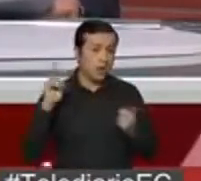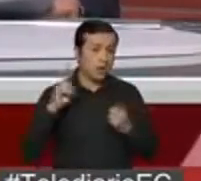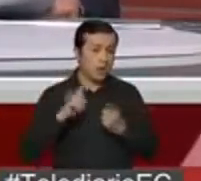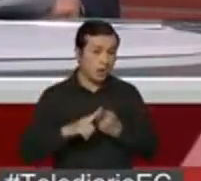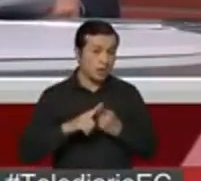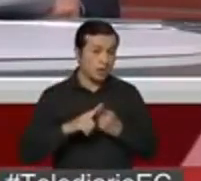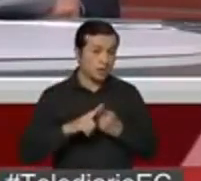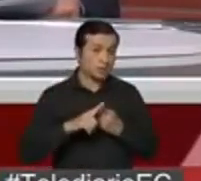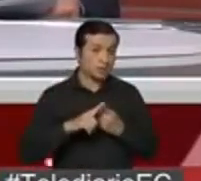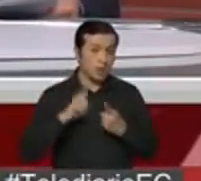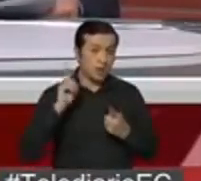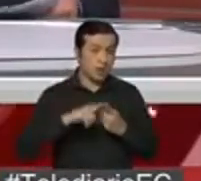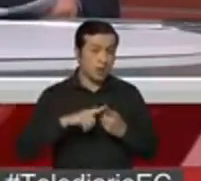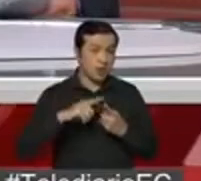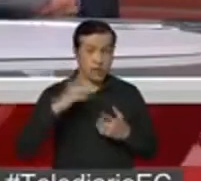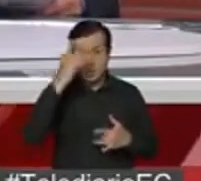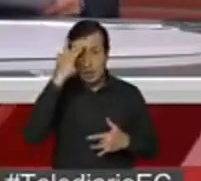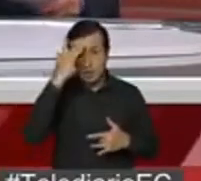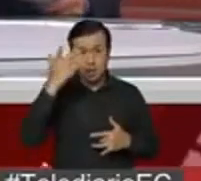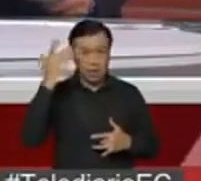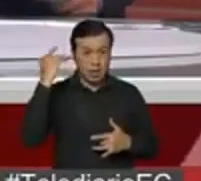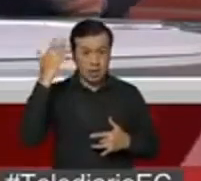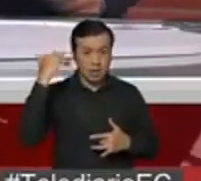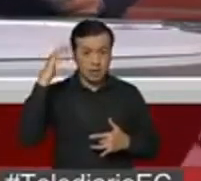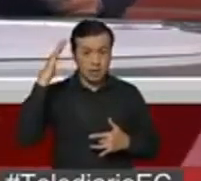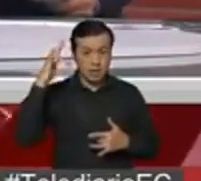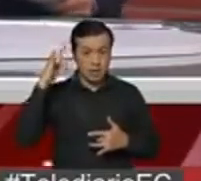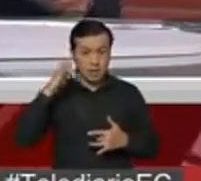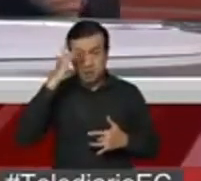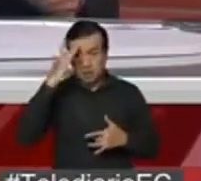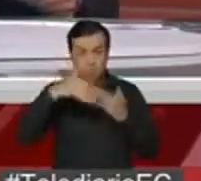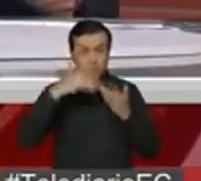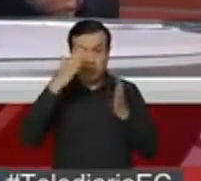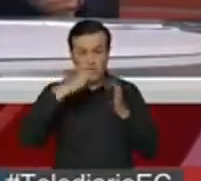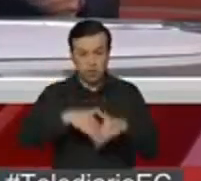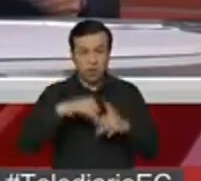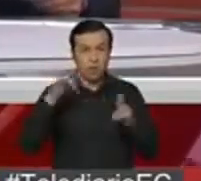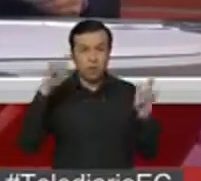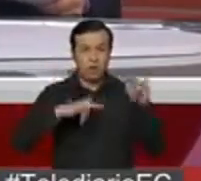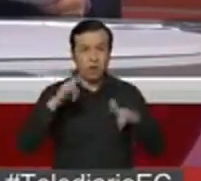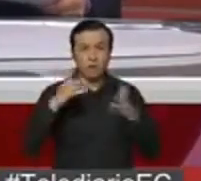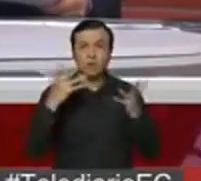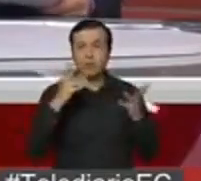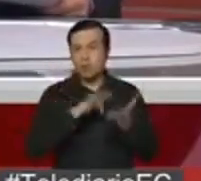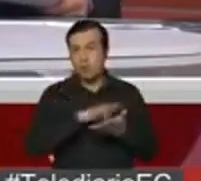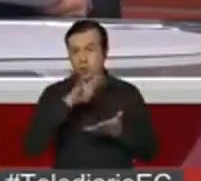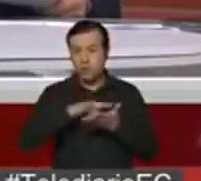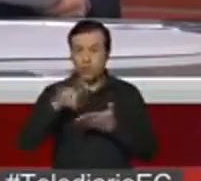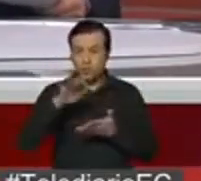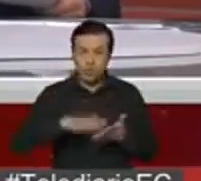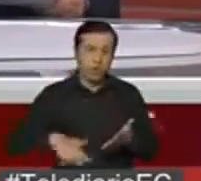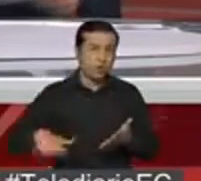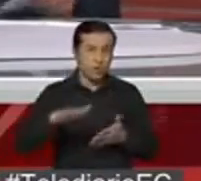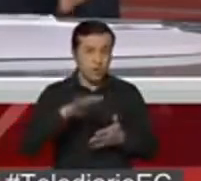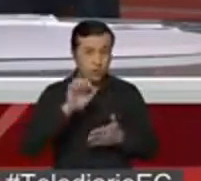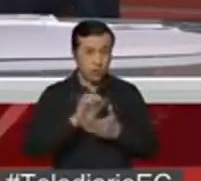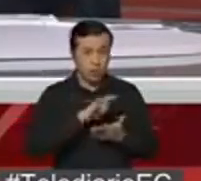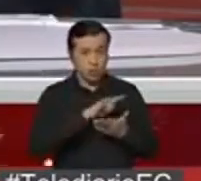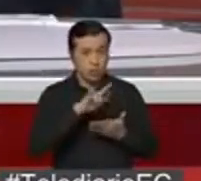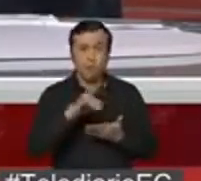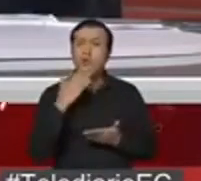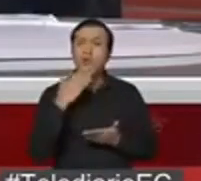presencia de la pandemia en el país. Pero ¿cómo marcha el tema de las ocupaciones, de los vuelos? Actualmente se está volando a todos los puntos del país. Un poco,